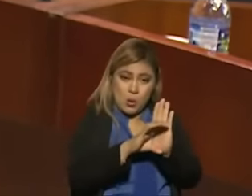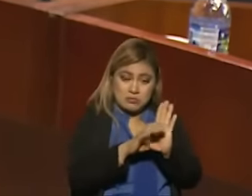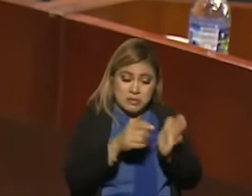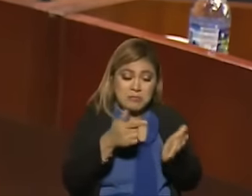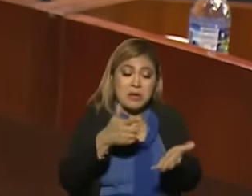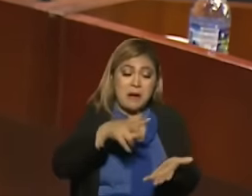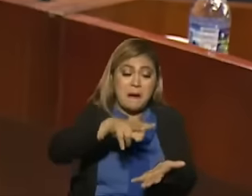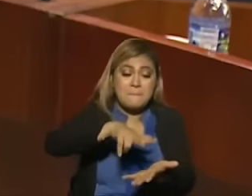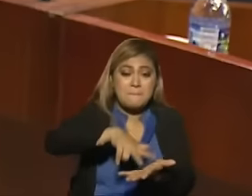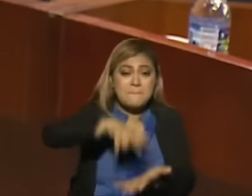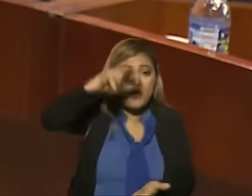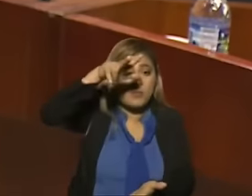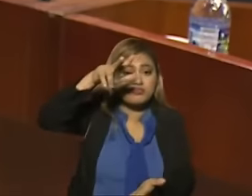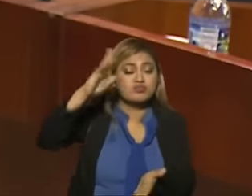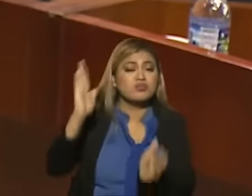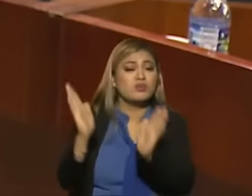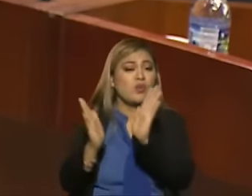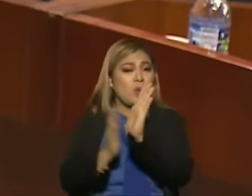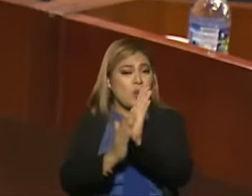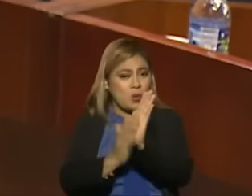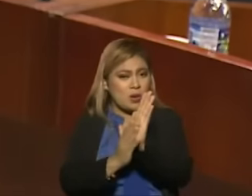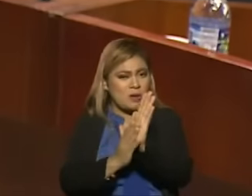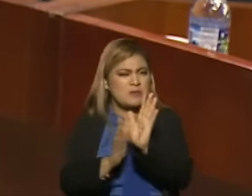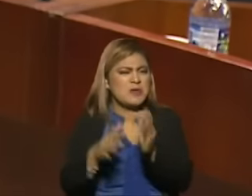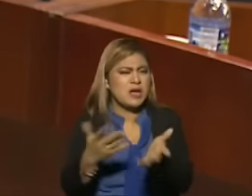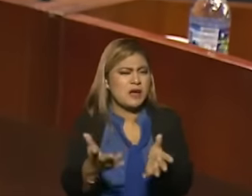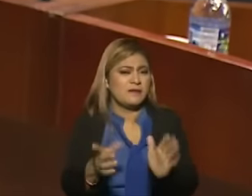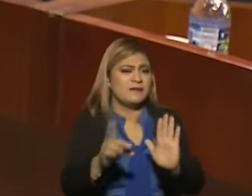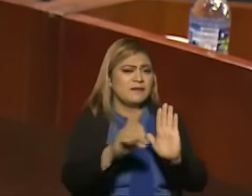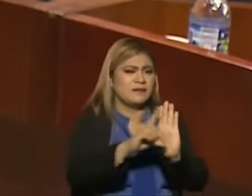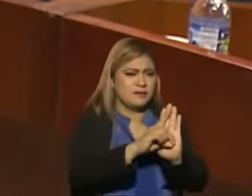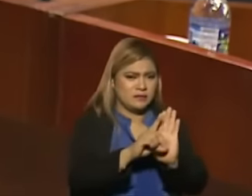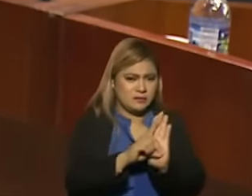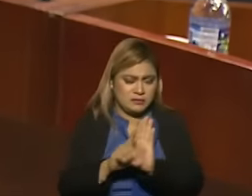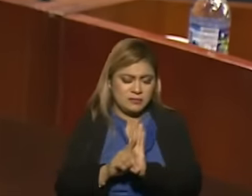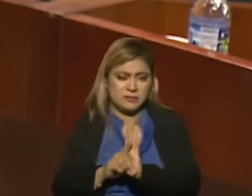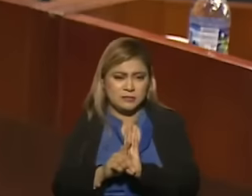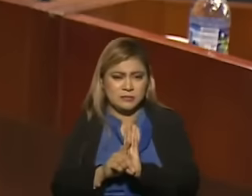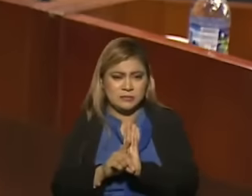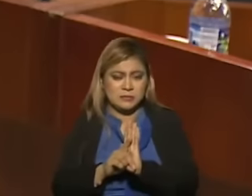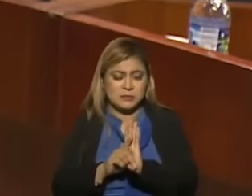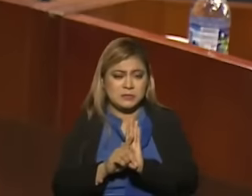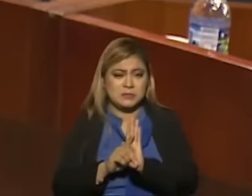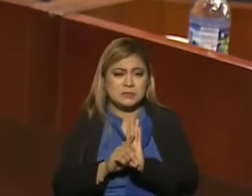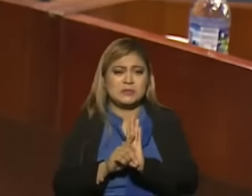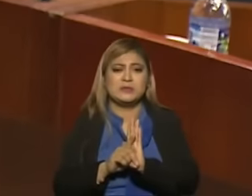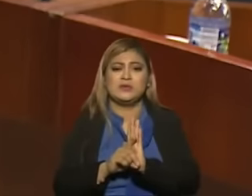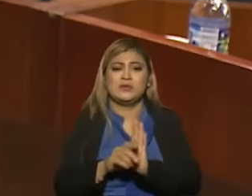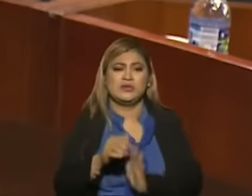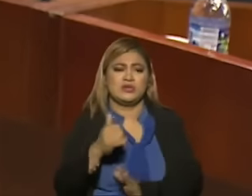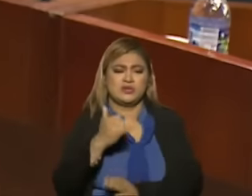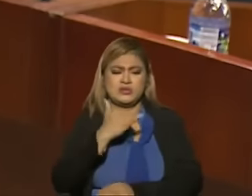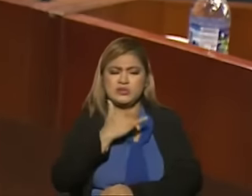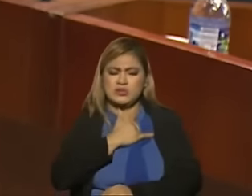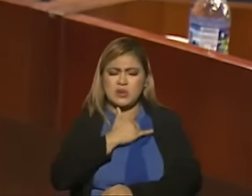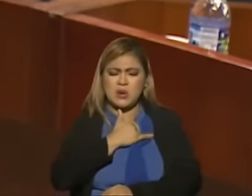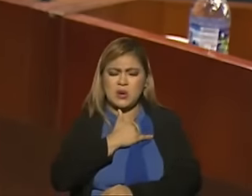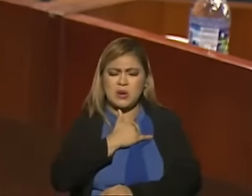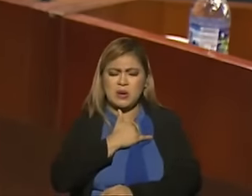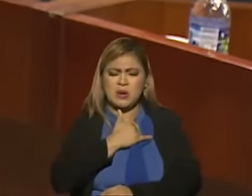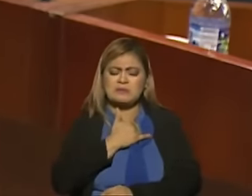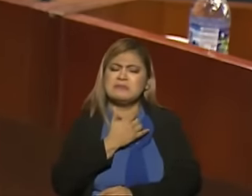aprobar un contrato ajustado en derecho. Y si bien se ha planteado, y yo no he negado porque es